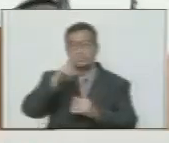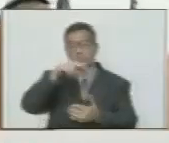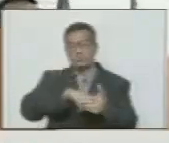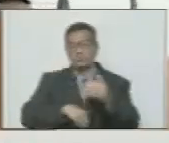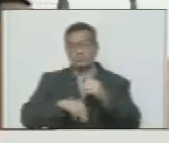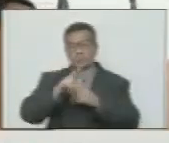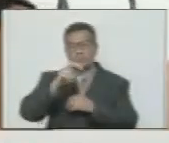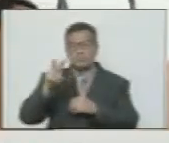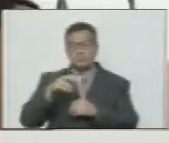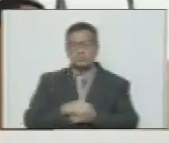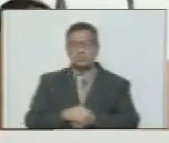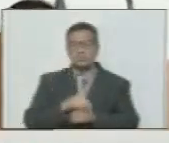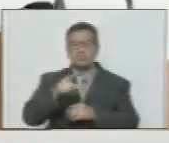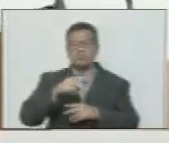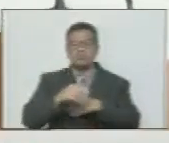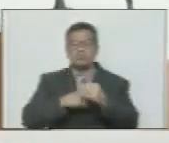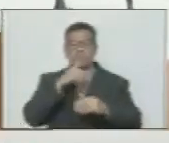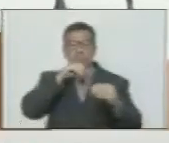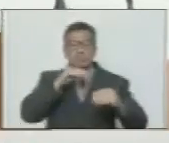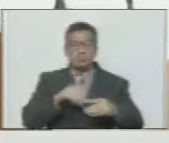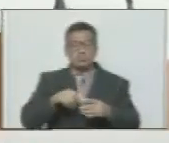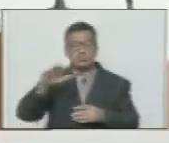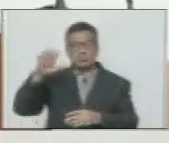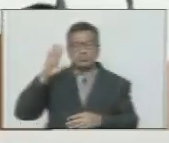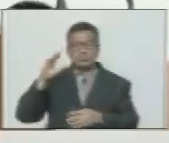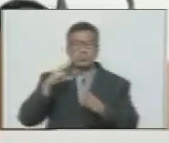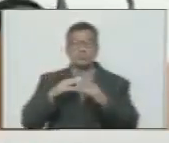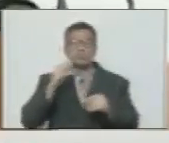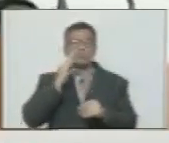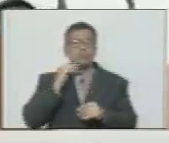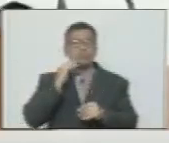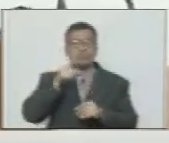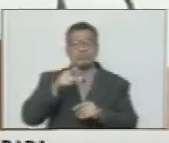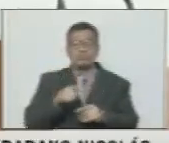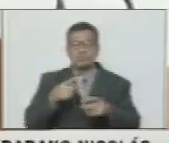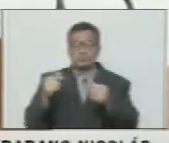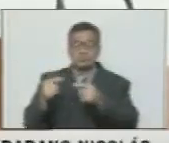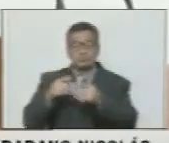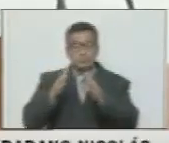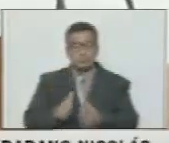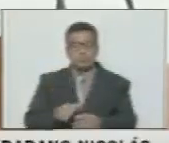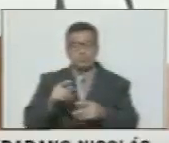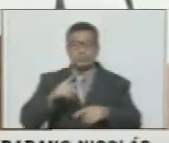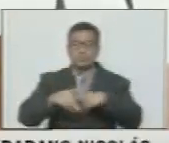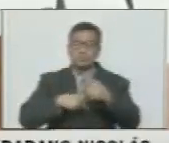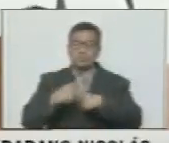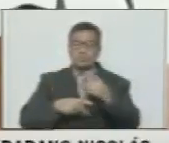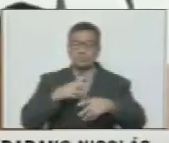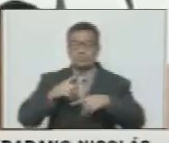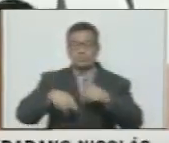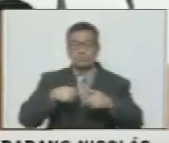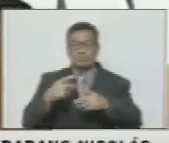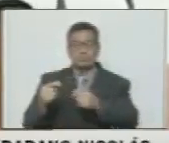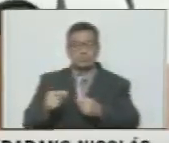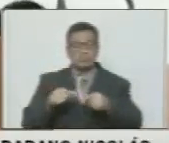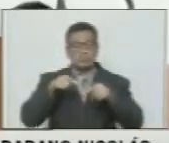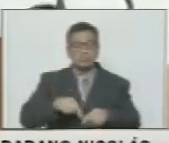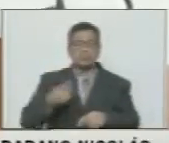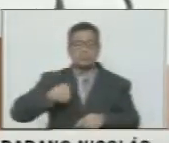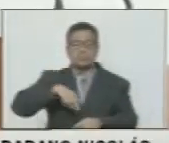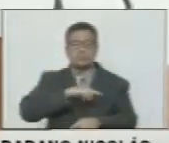año 2022, lo que habla del compromiso y la experiencia de este economista con el desarrollo productivo